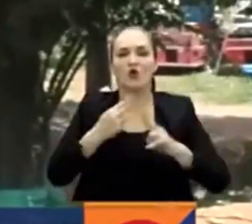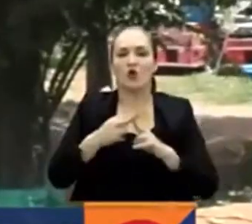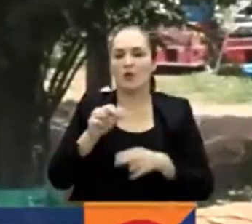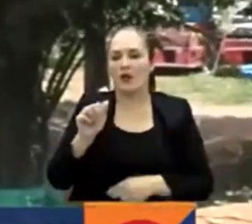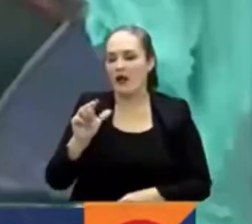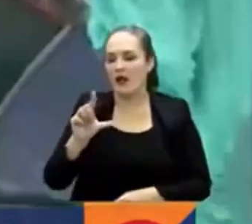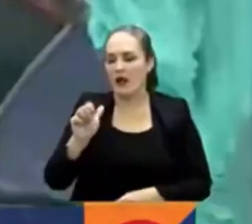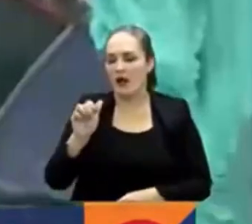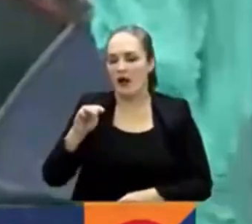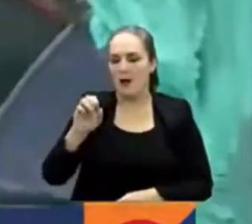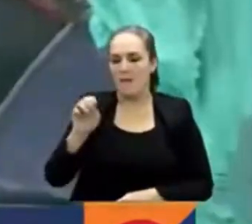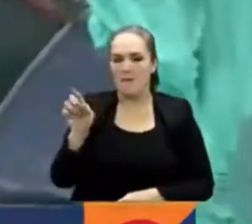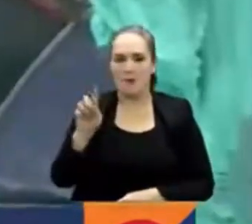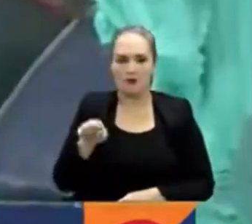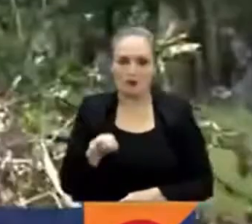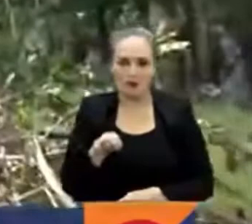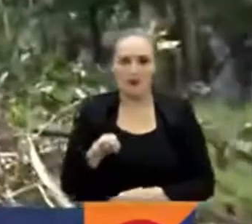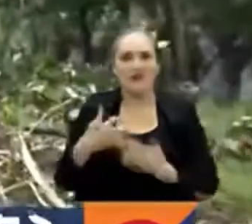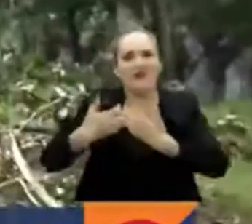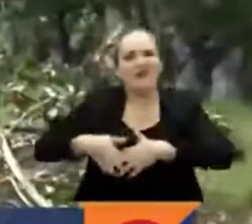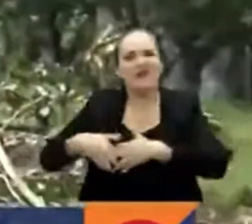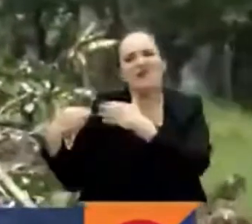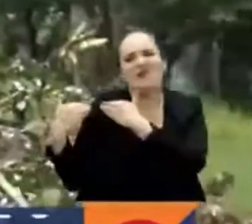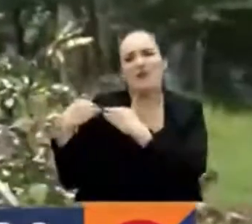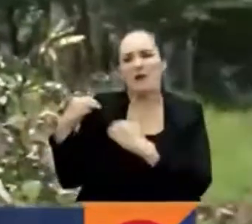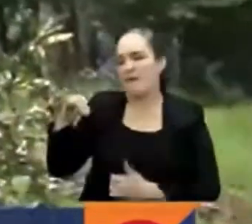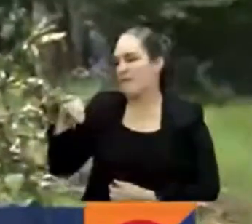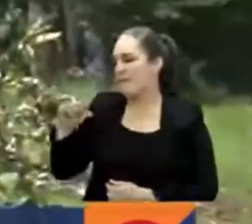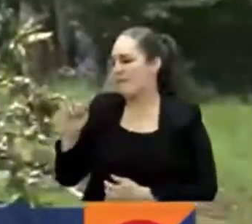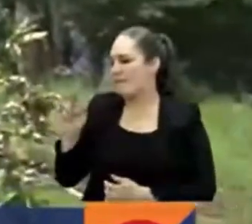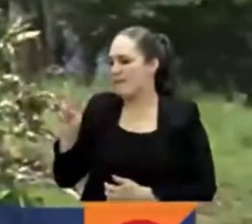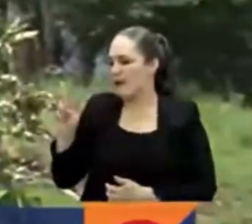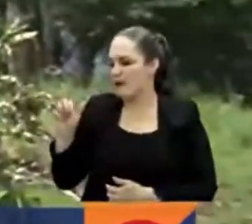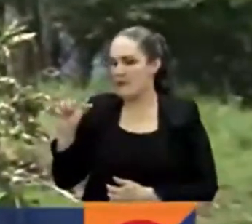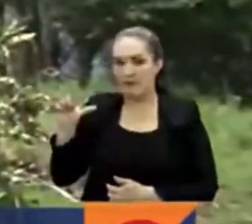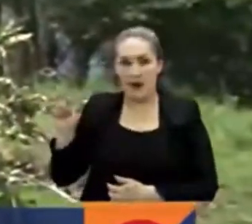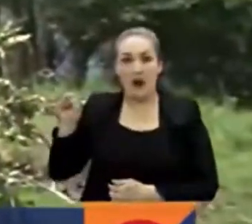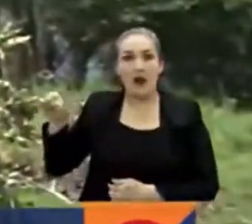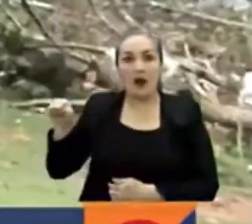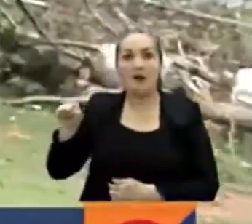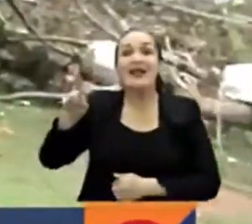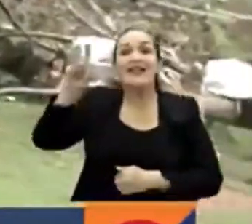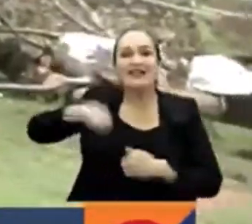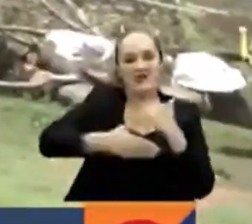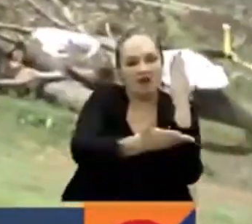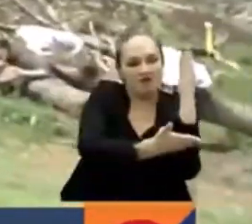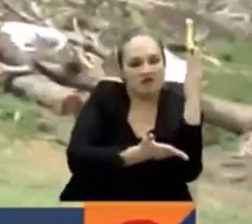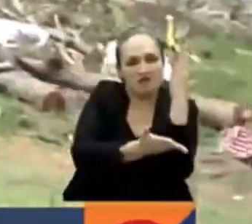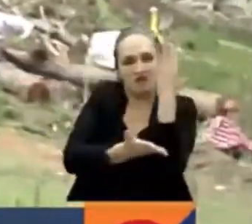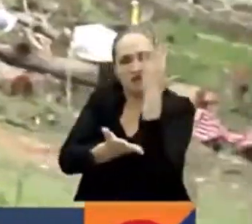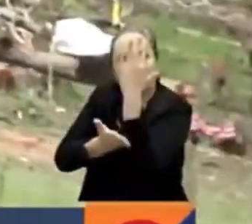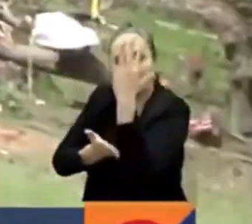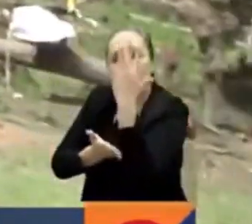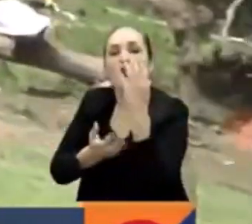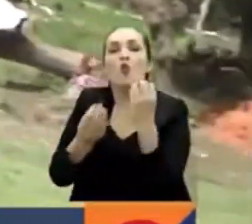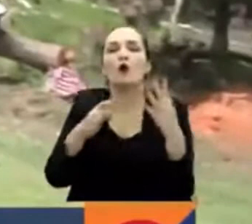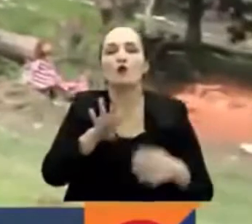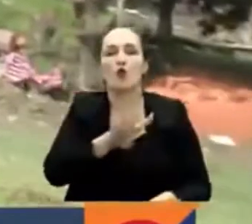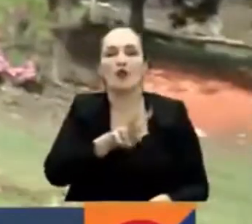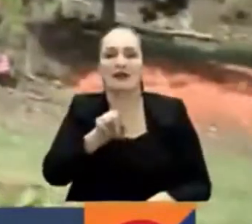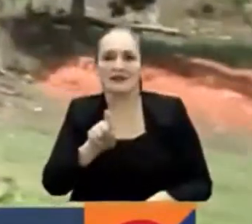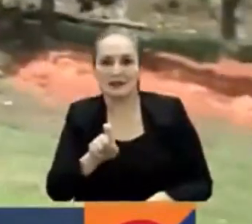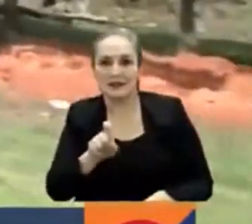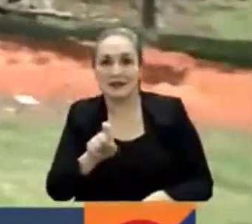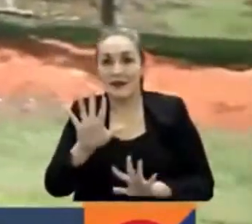Puente, que está a cargo de la constructora Marval. Para poder realizarse es necesario remover 46 árboles, de los